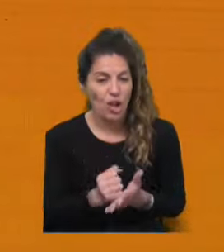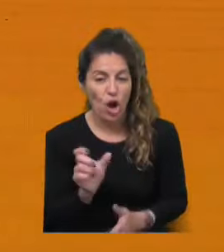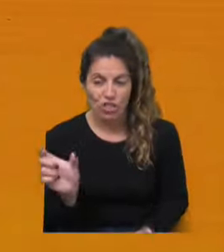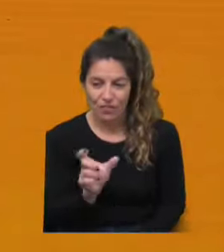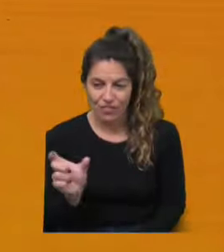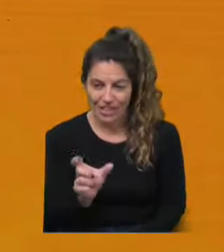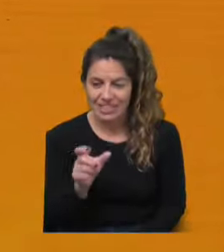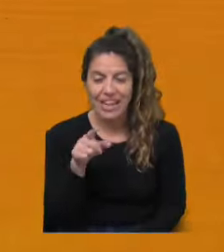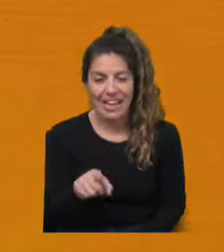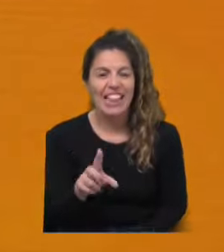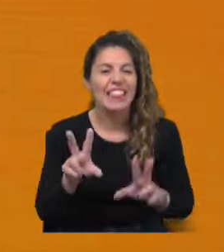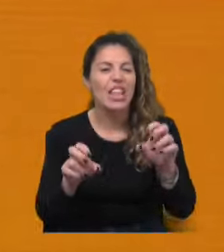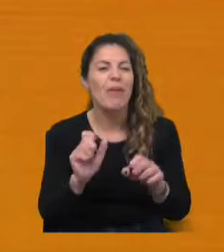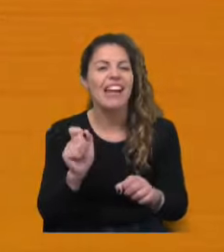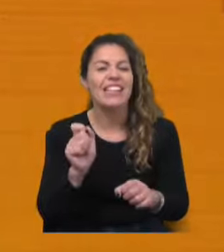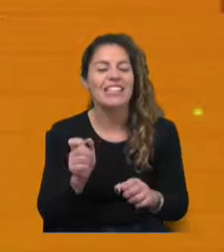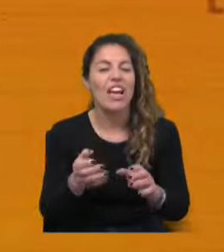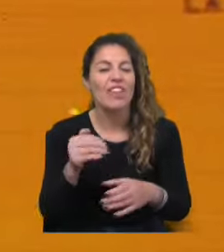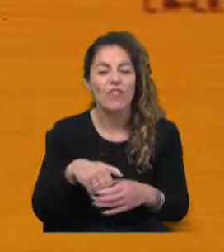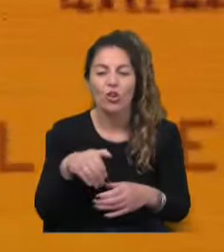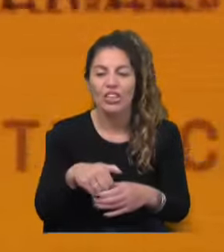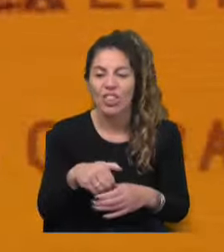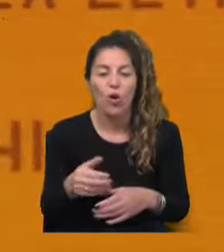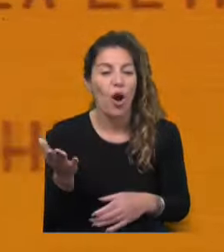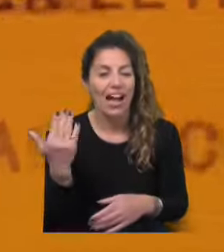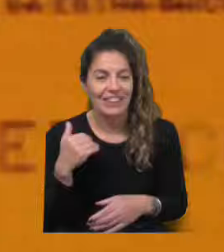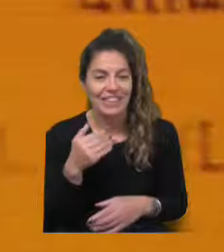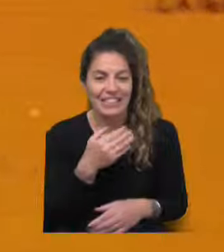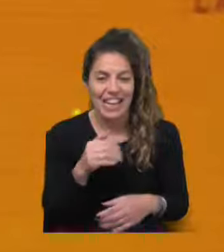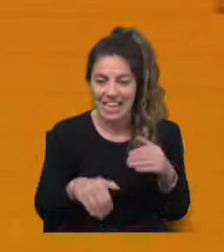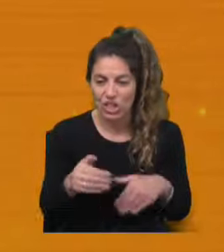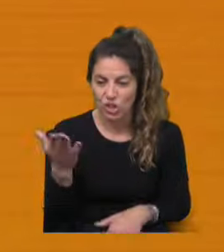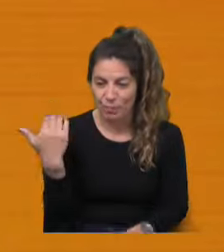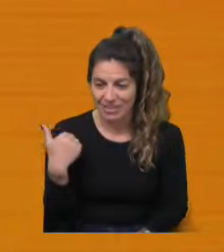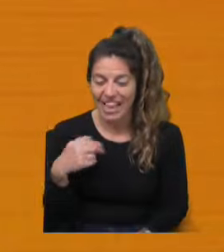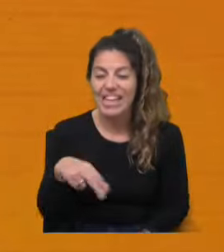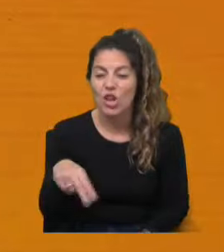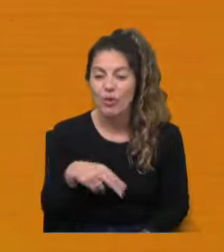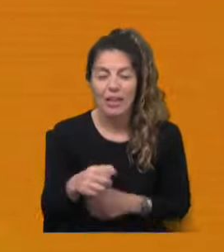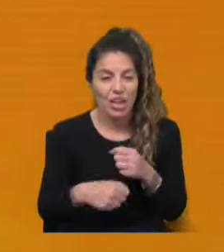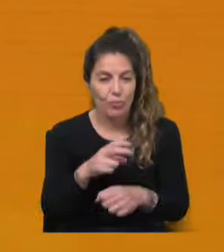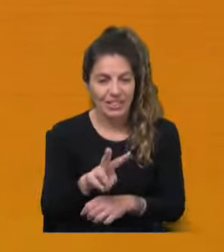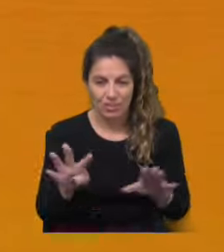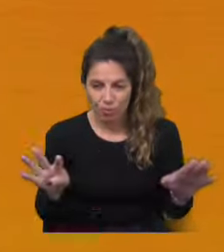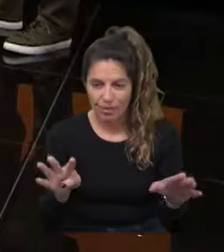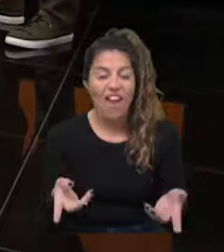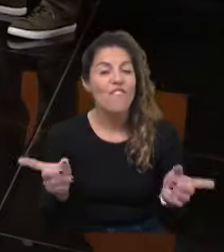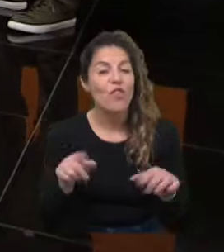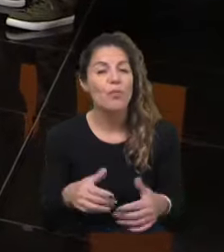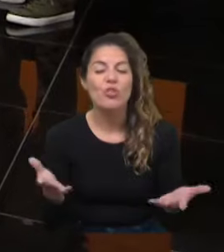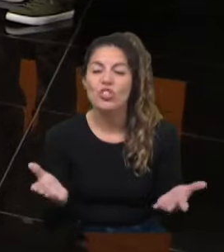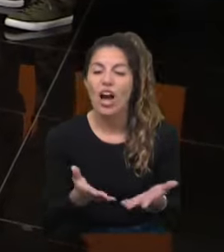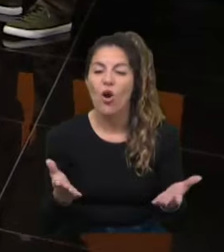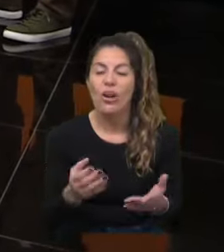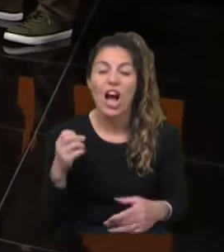vos lo traías, era el tema de a quién se había votado entonces en las elecciones pasadas, en noviembre de 2019. Y volvemos entonces ahora a